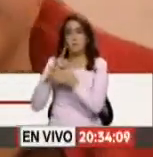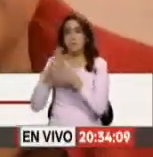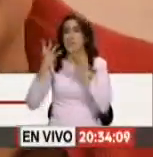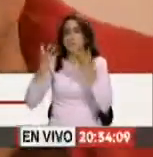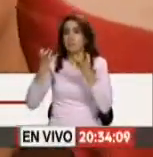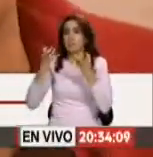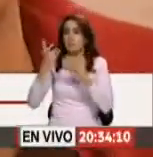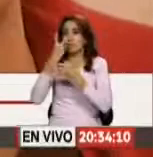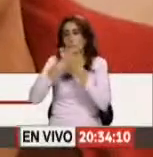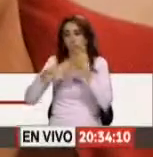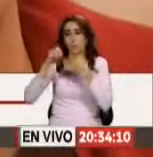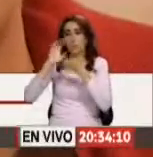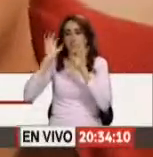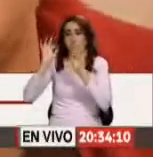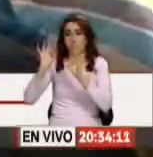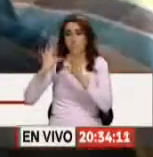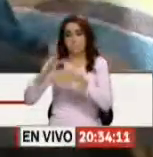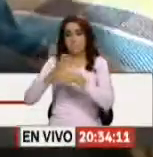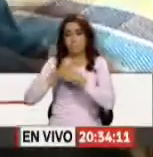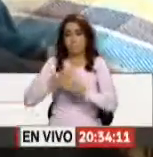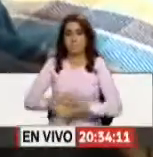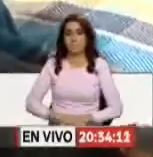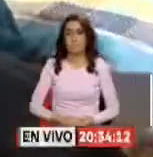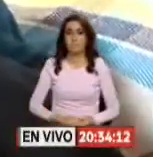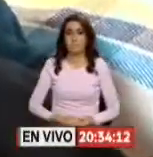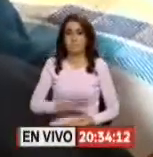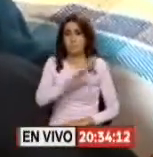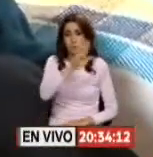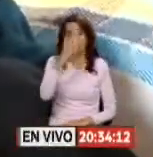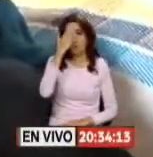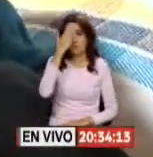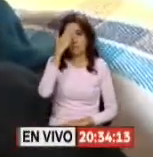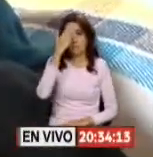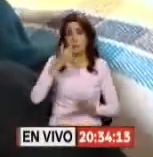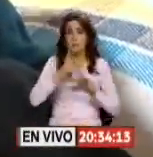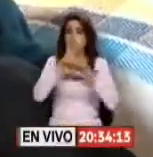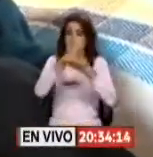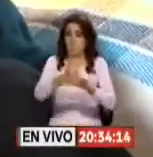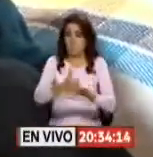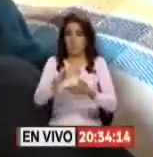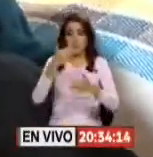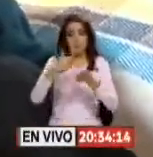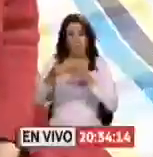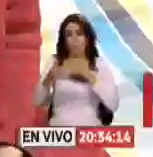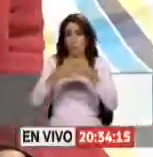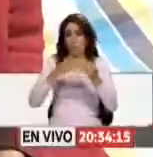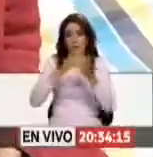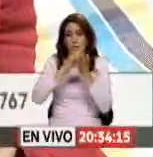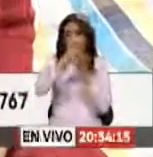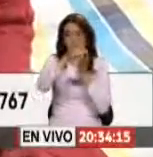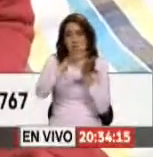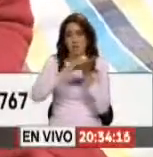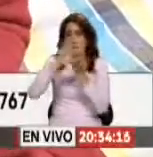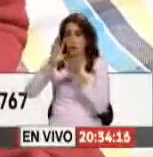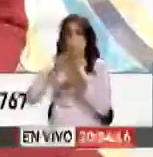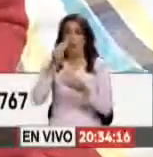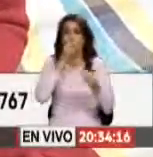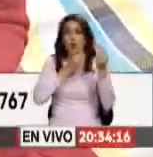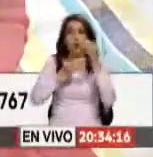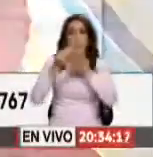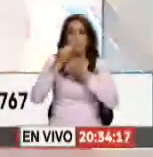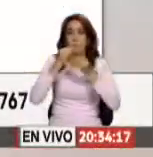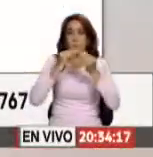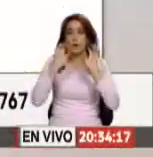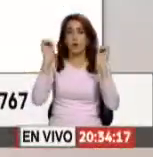que mis hijos queden bien y seguros. Si se identifica con este caso, puede ayudar con algún tipo de donación, sea en víveres o